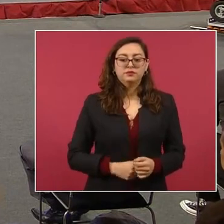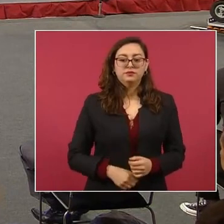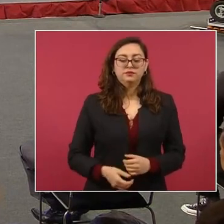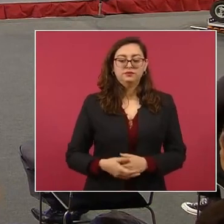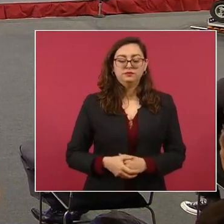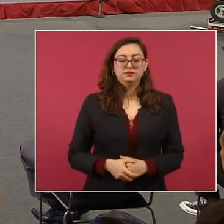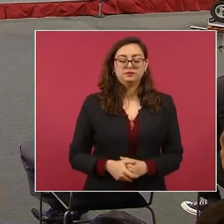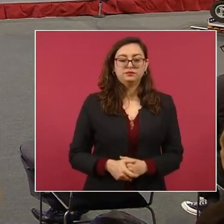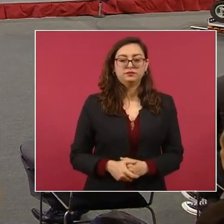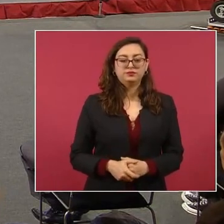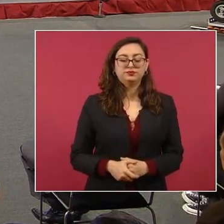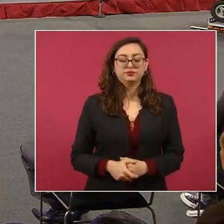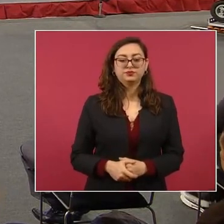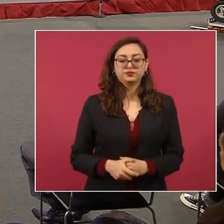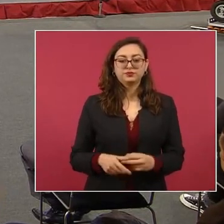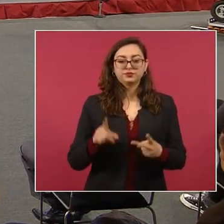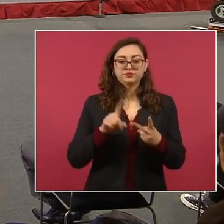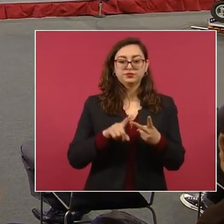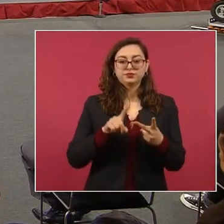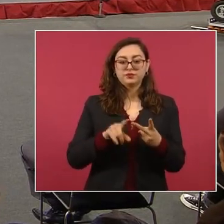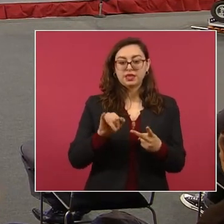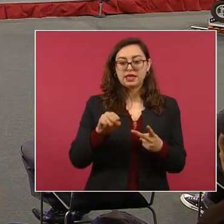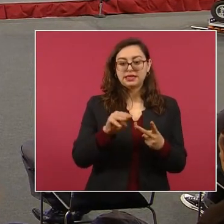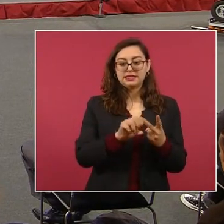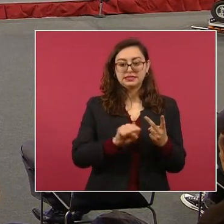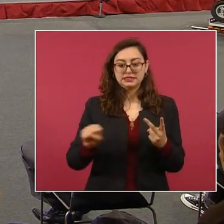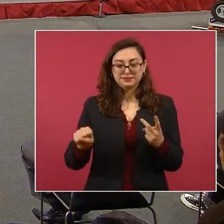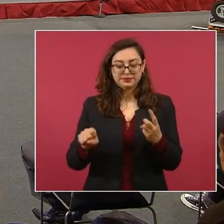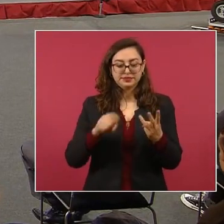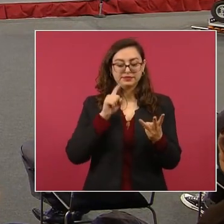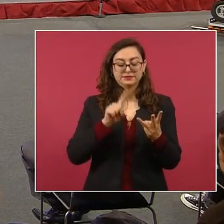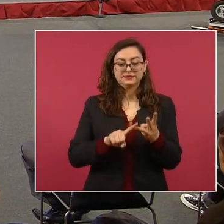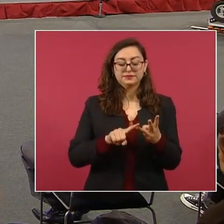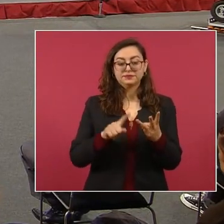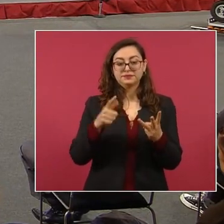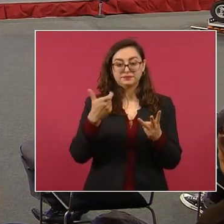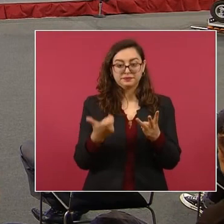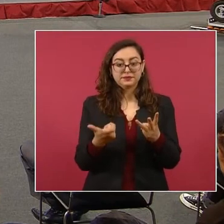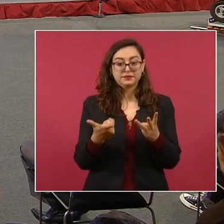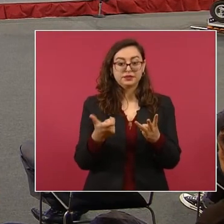el seguro y lo del peso.